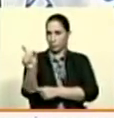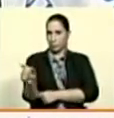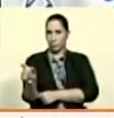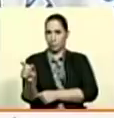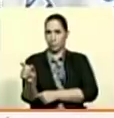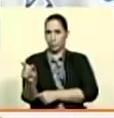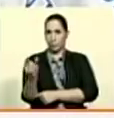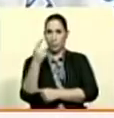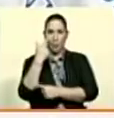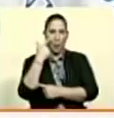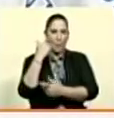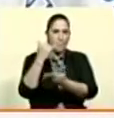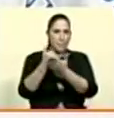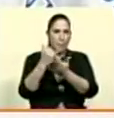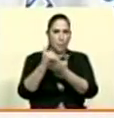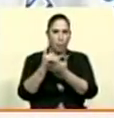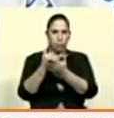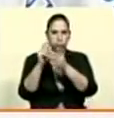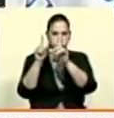a verificación.